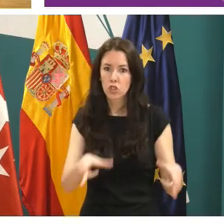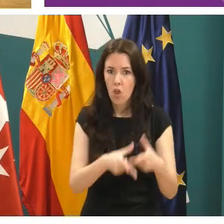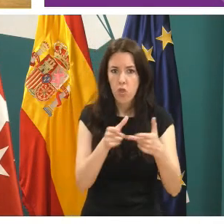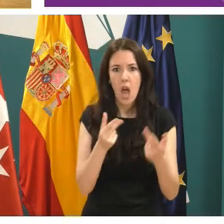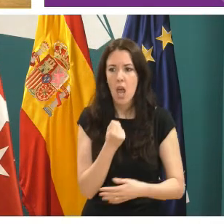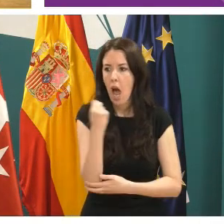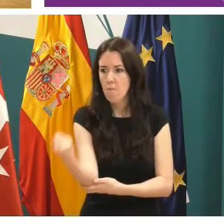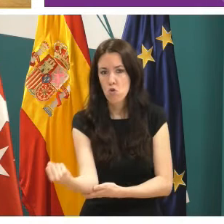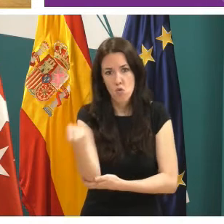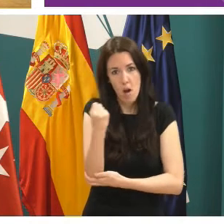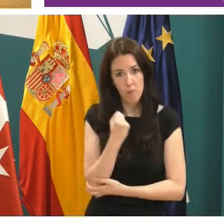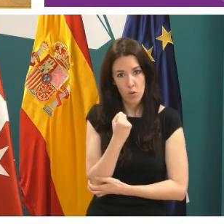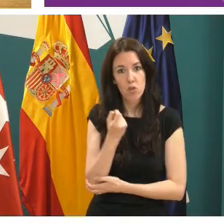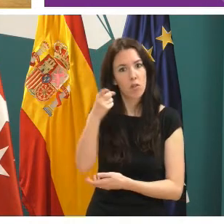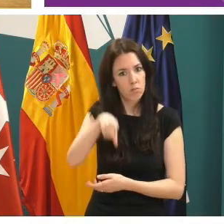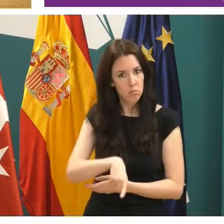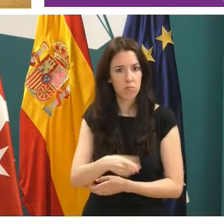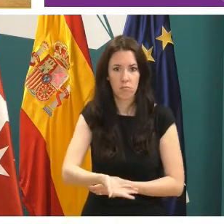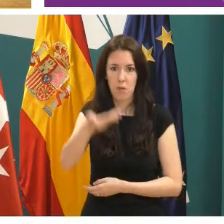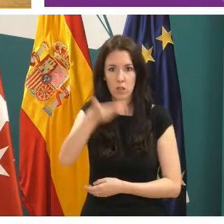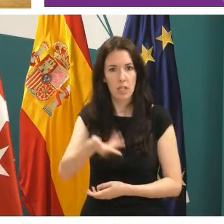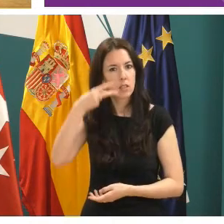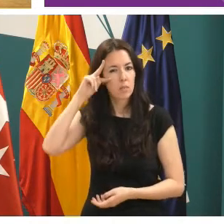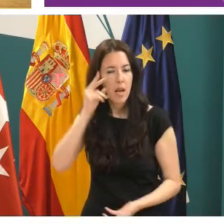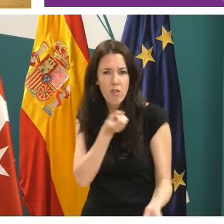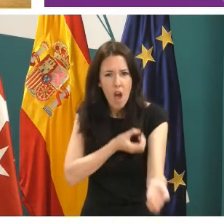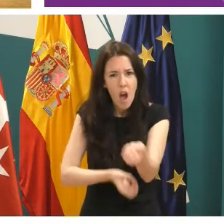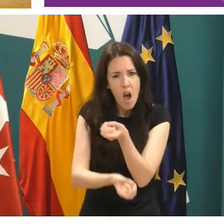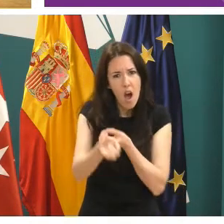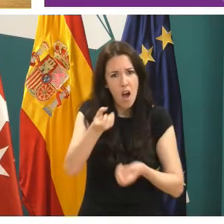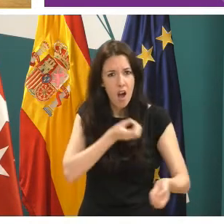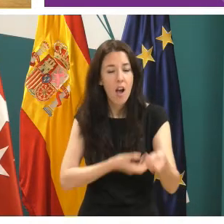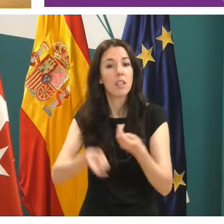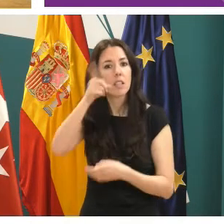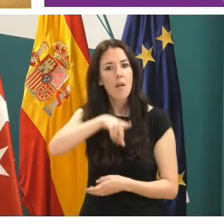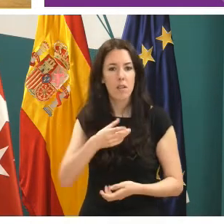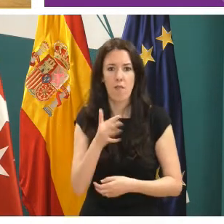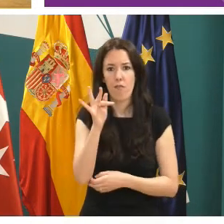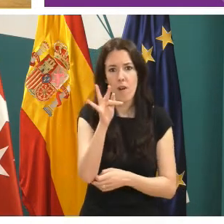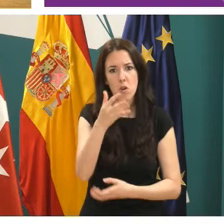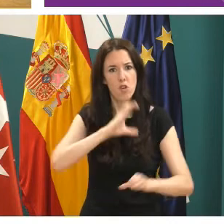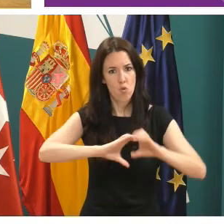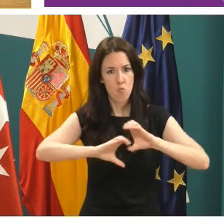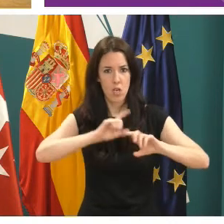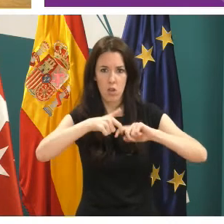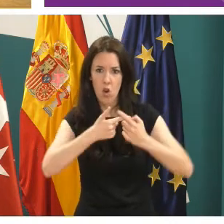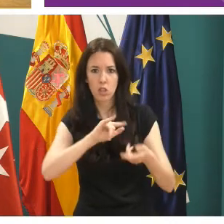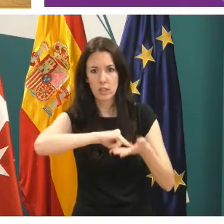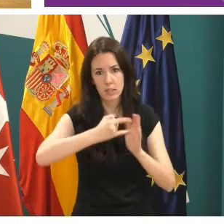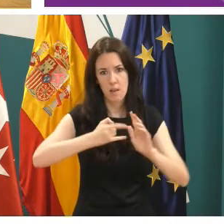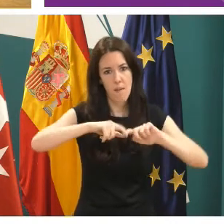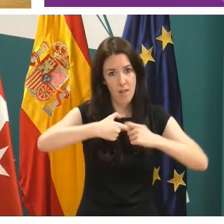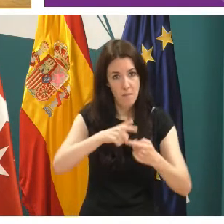apoyo mutuo, que tan importante, el intercambio de experiencias. Favorecer la comunicación de la familia, del sistema